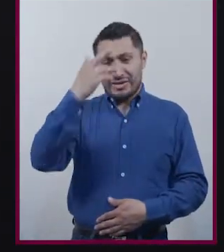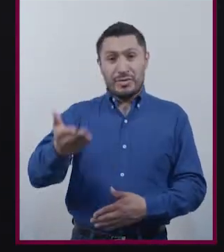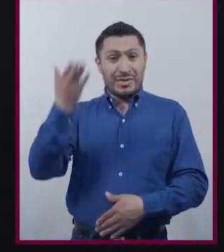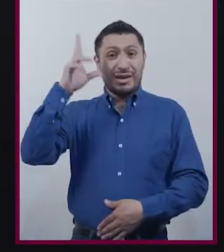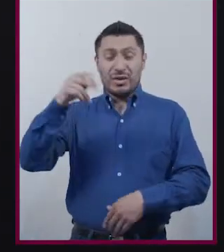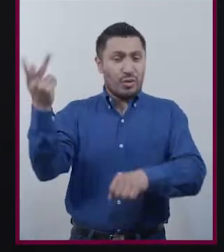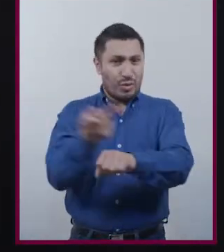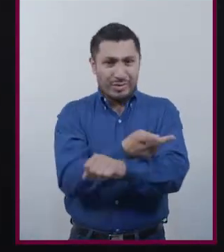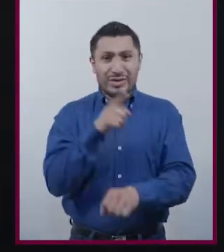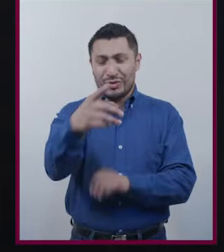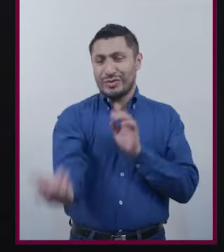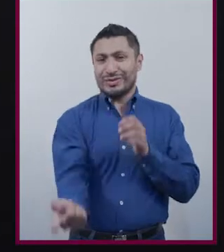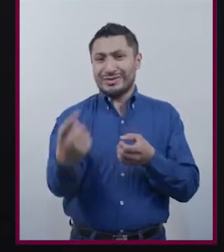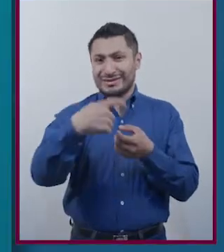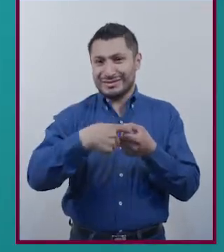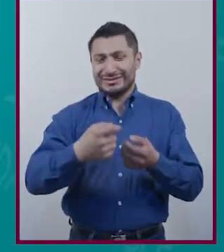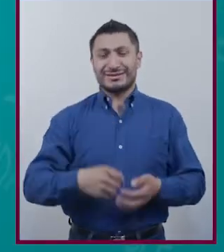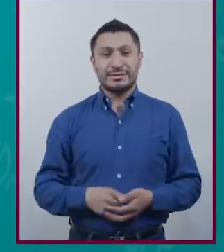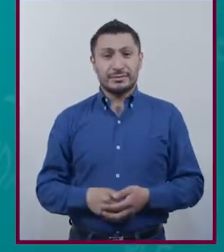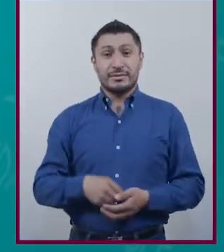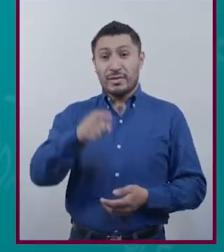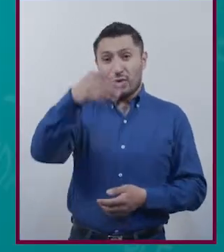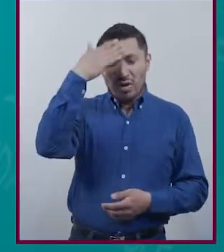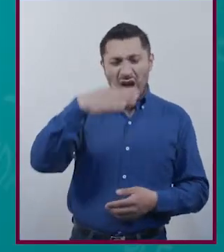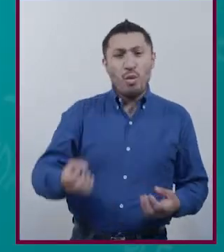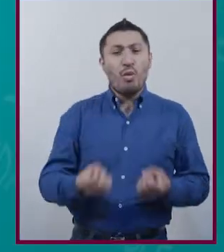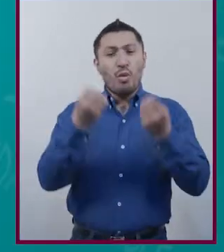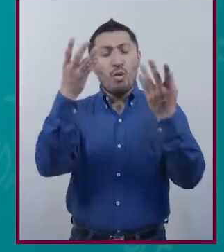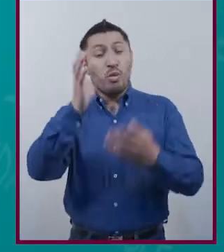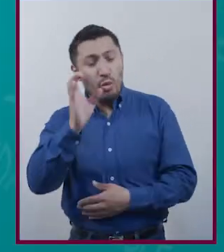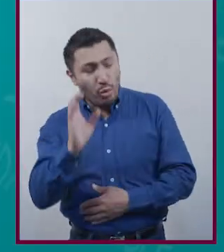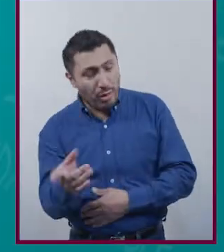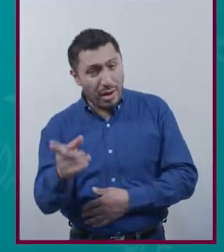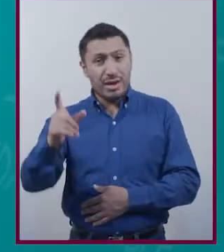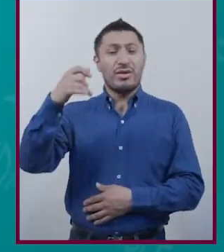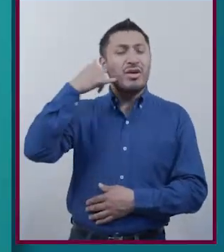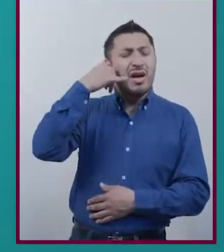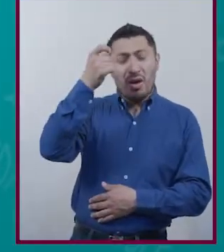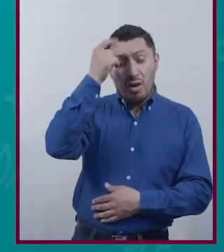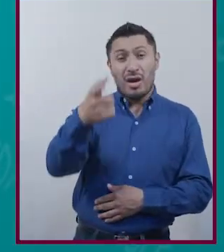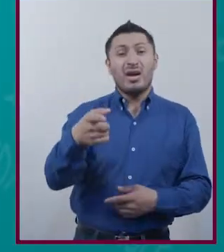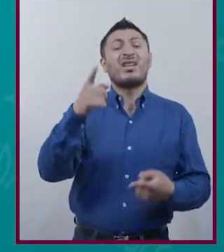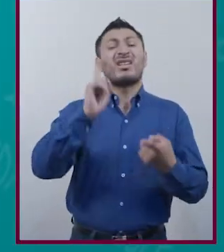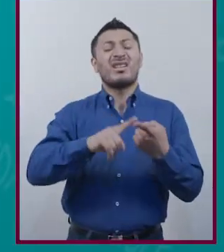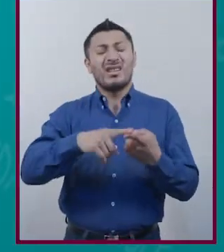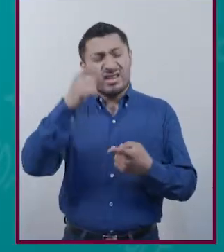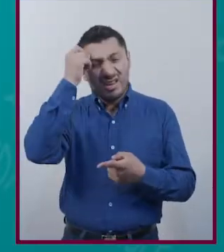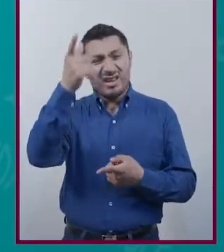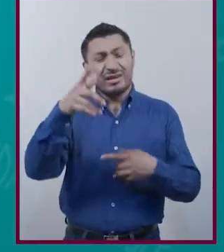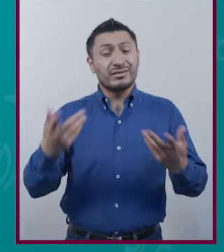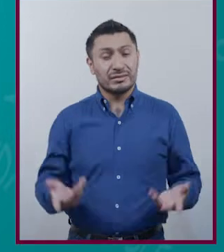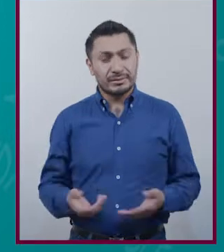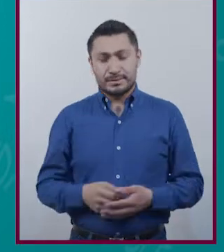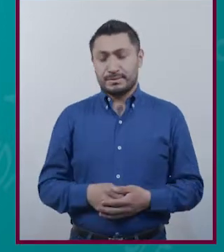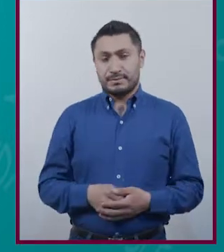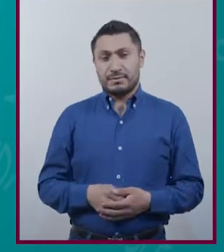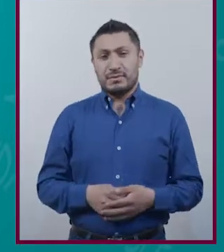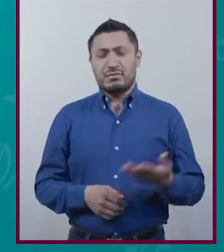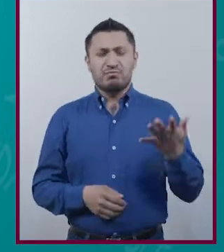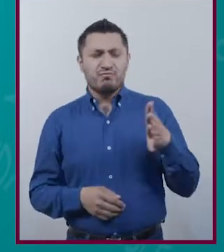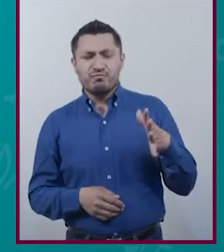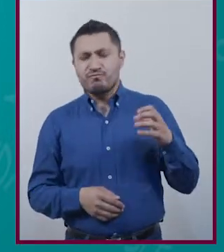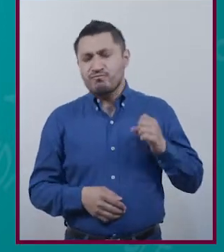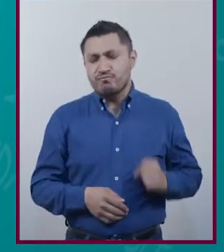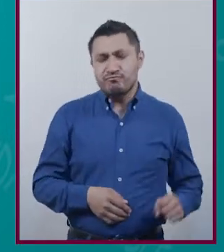no ha pasado. Conéctate. ¿Sabes cuándo se inventó el teléfono y por quién? Fue como por el